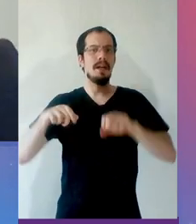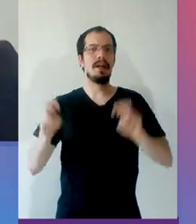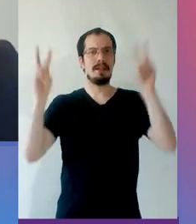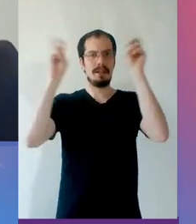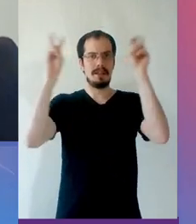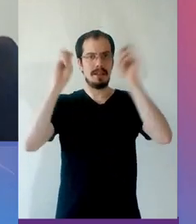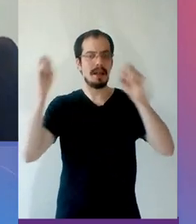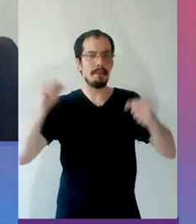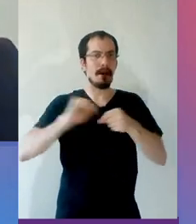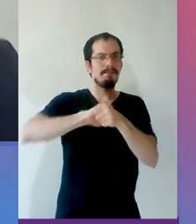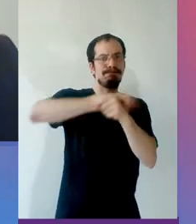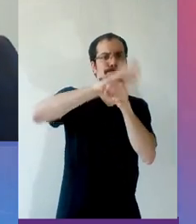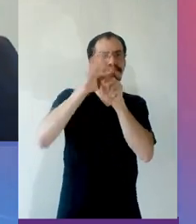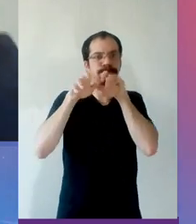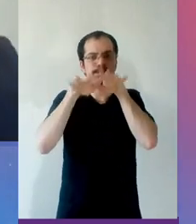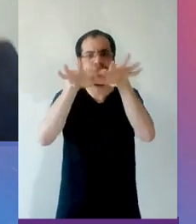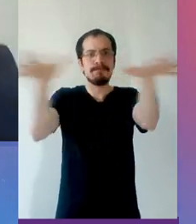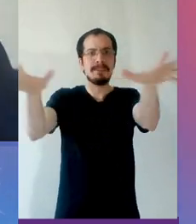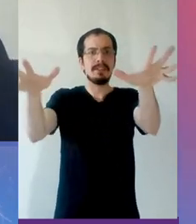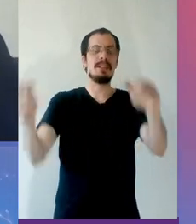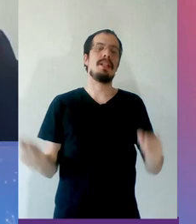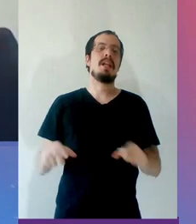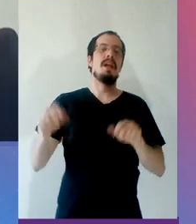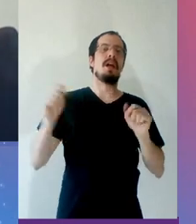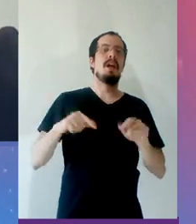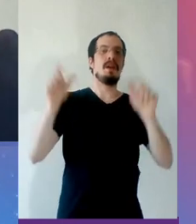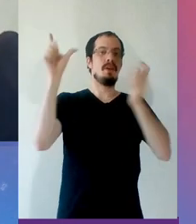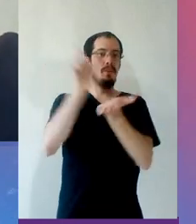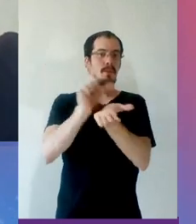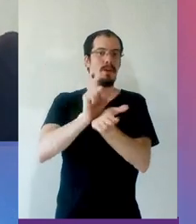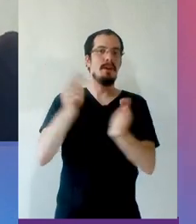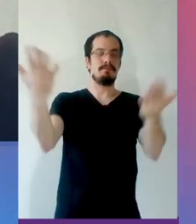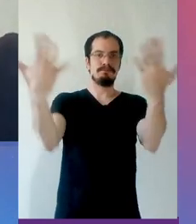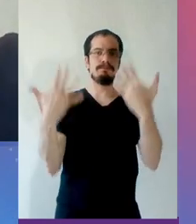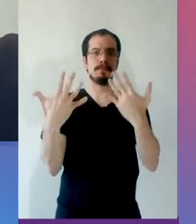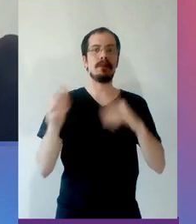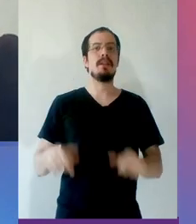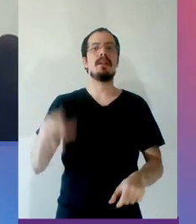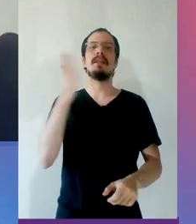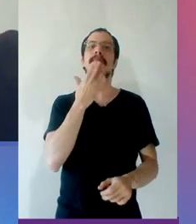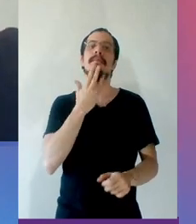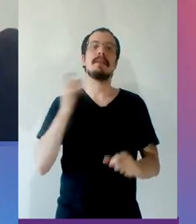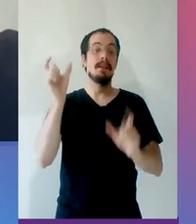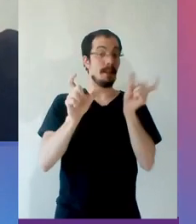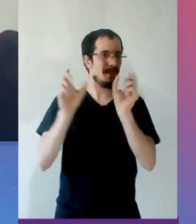Desarrollo de la Primera Infancia y la Importancia de la Estimulación Temprana,